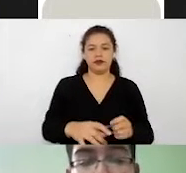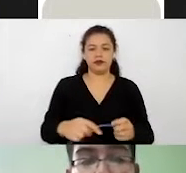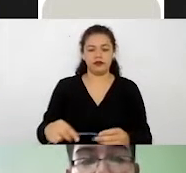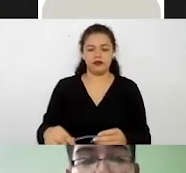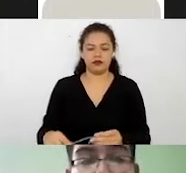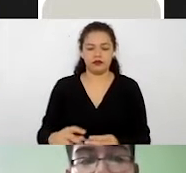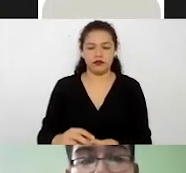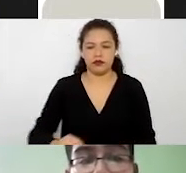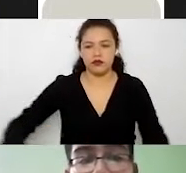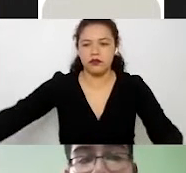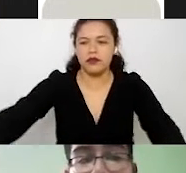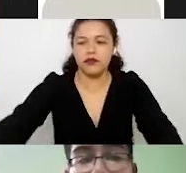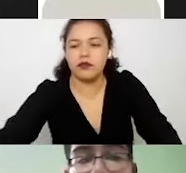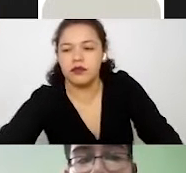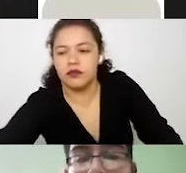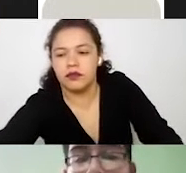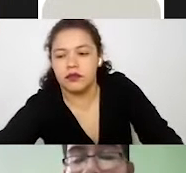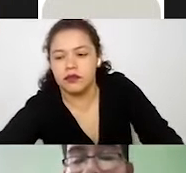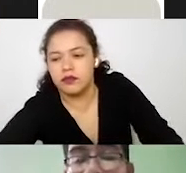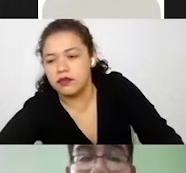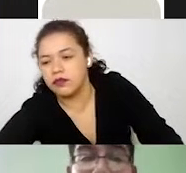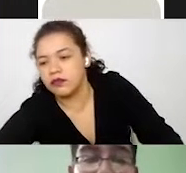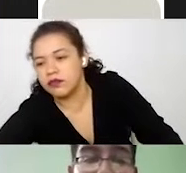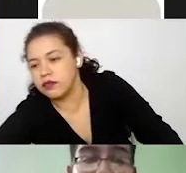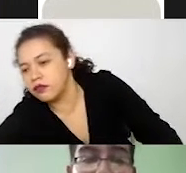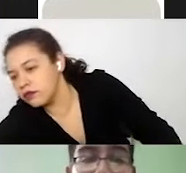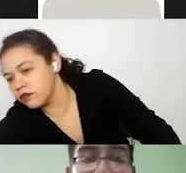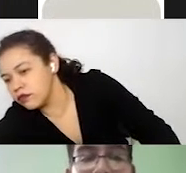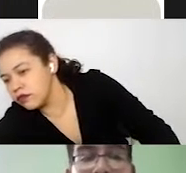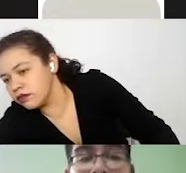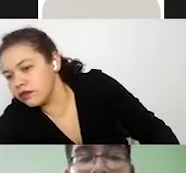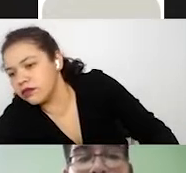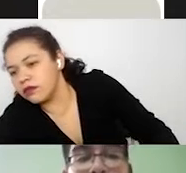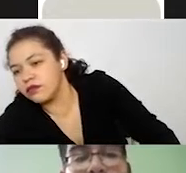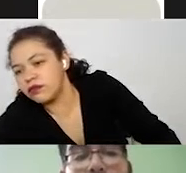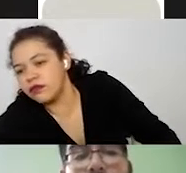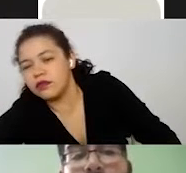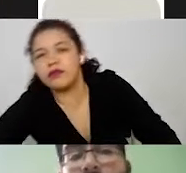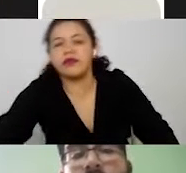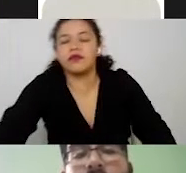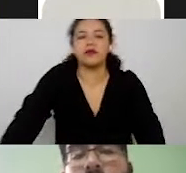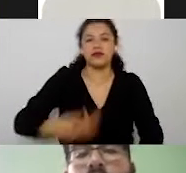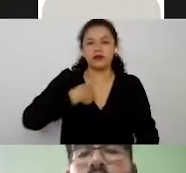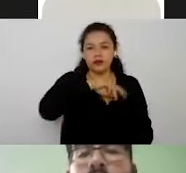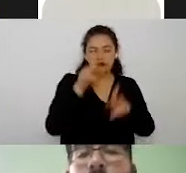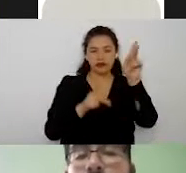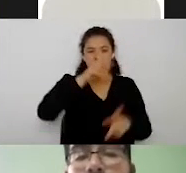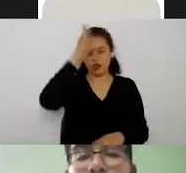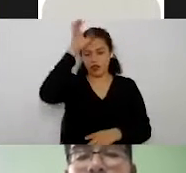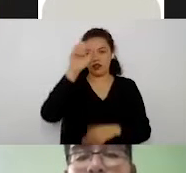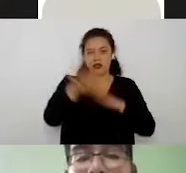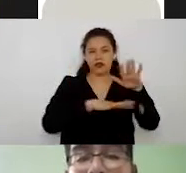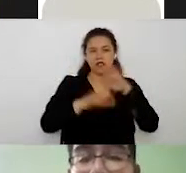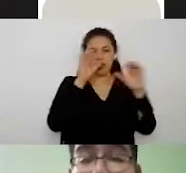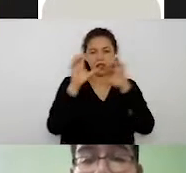vamos a hablar acerca de los conceptos básicos de la comunicación. Entonces dice, la comunicación es ante todo un fenómeno social